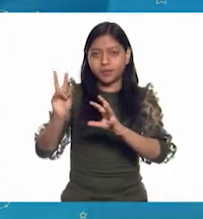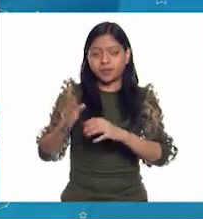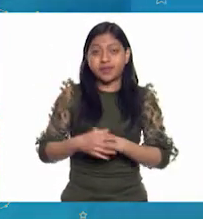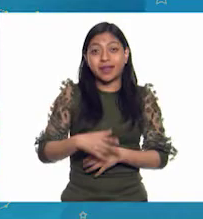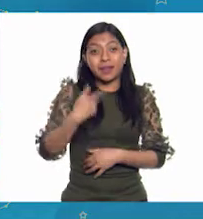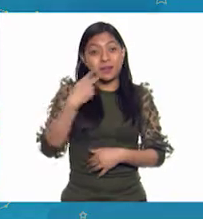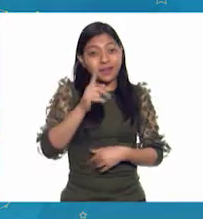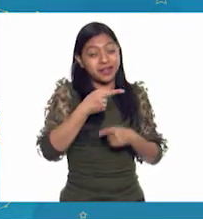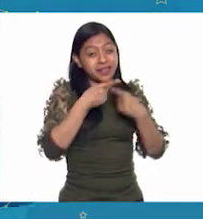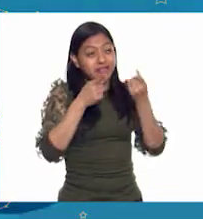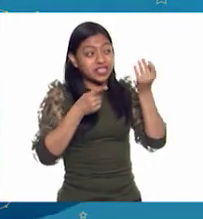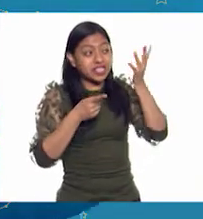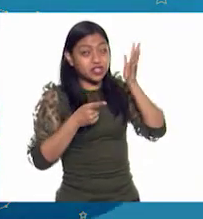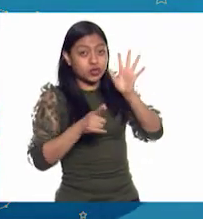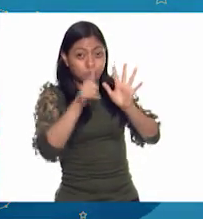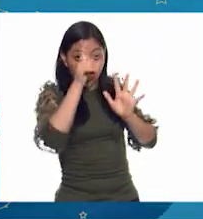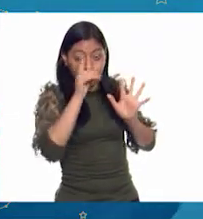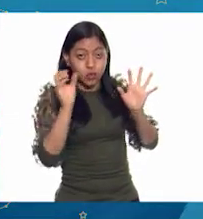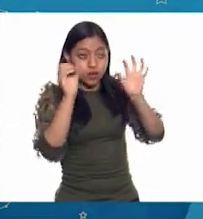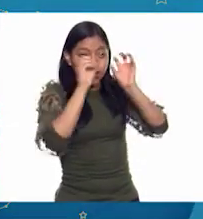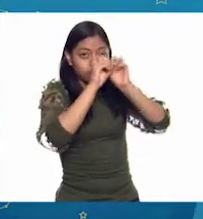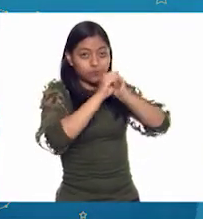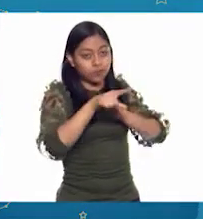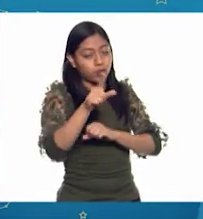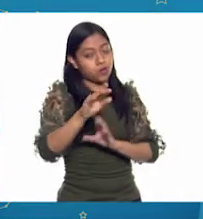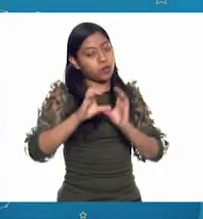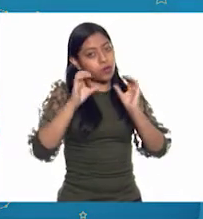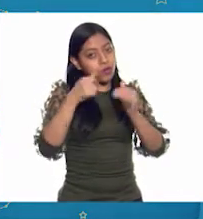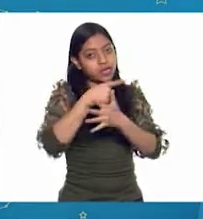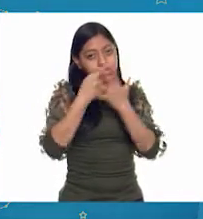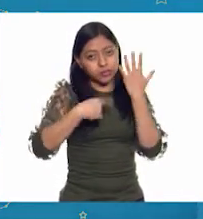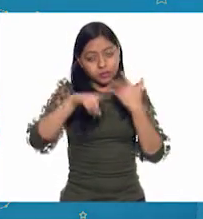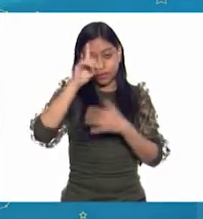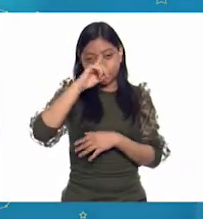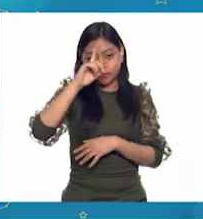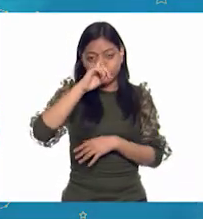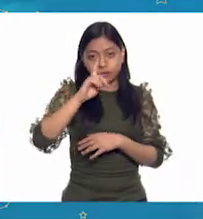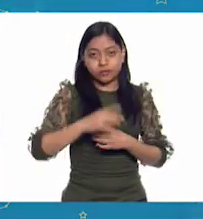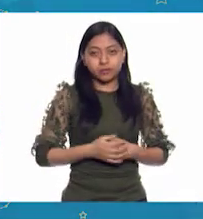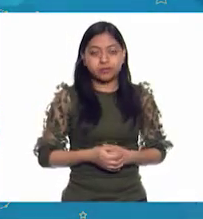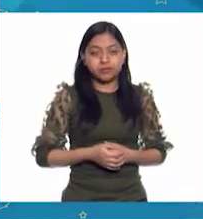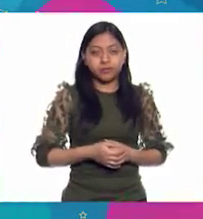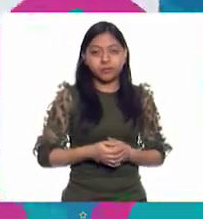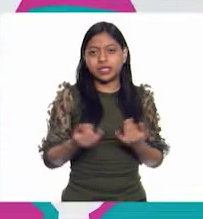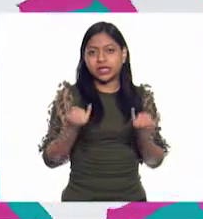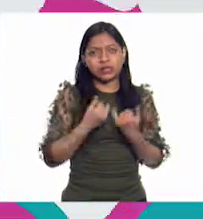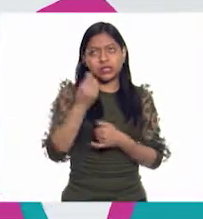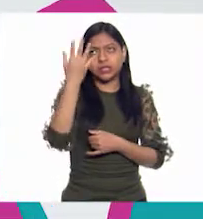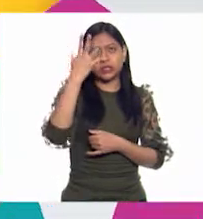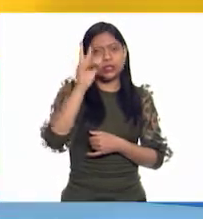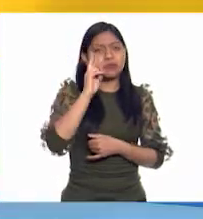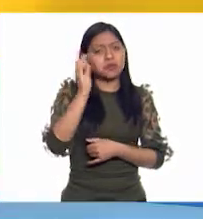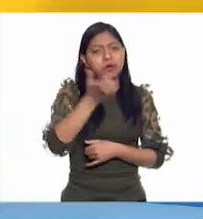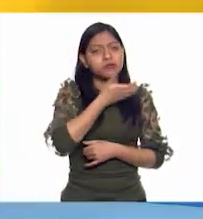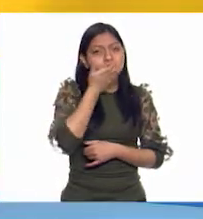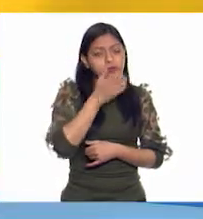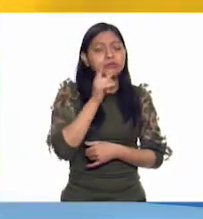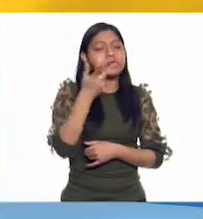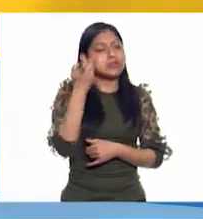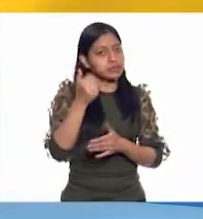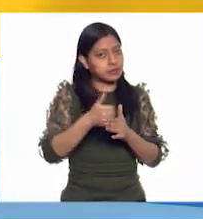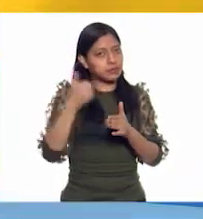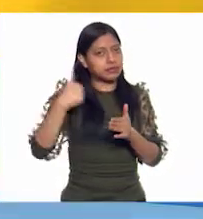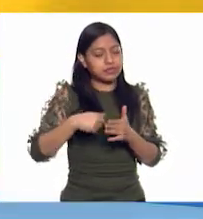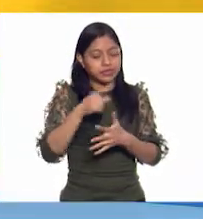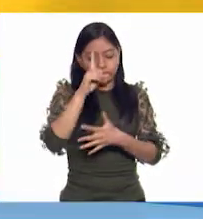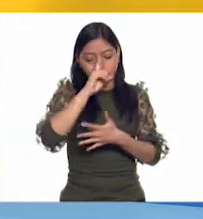sol deben observarse con todas las medidas de seguridad, iguales a las de la observación solar habitual. Gracias, maestro.